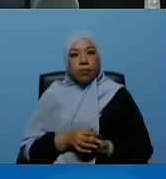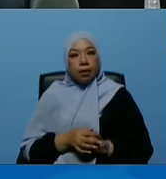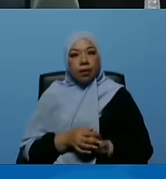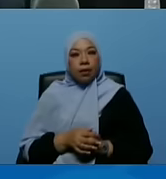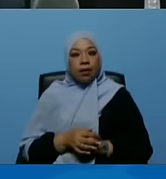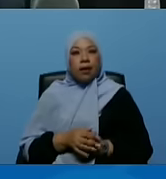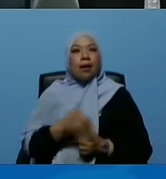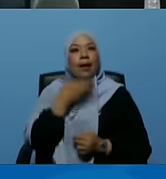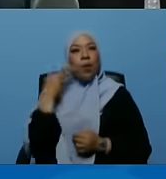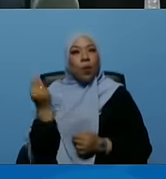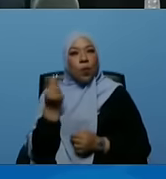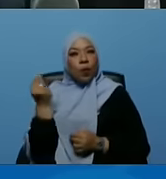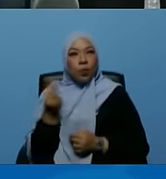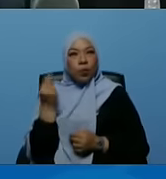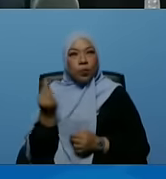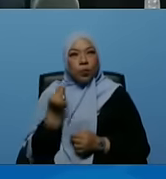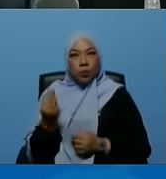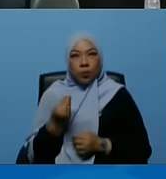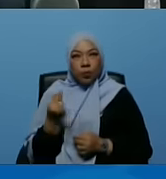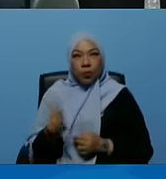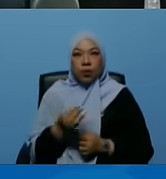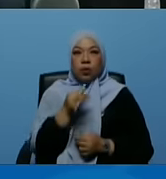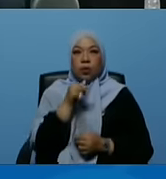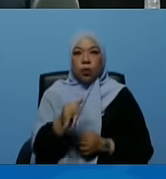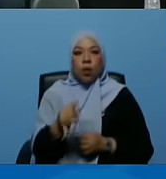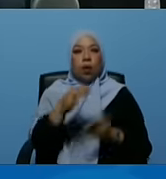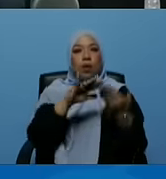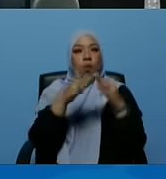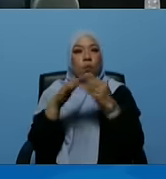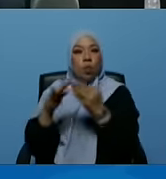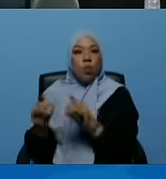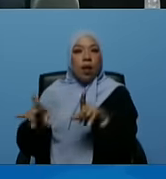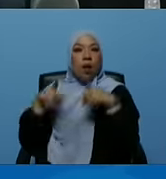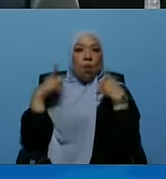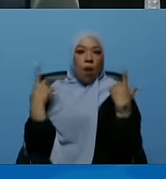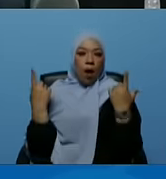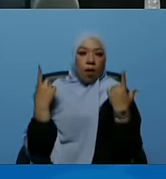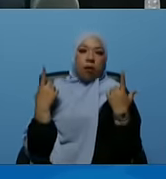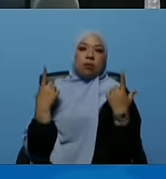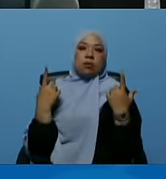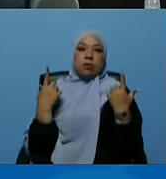Este muchacho, Alejandro Terán, es un muchacho de un barrio ahí de La Guaira.